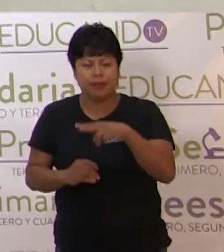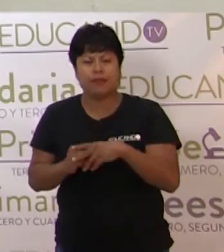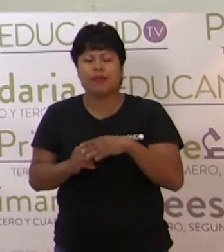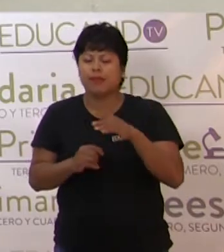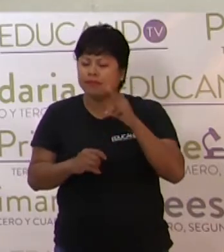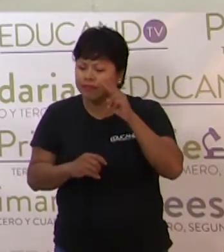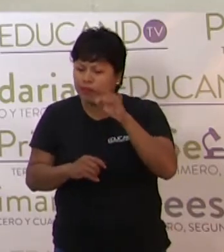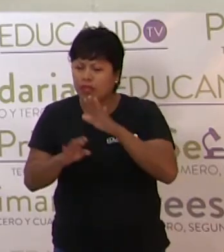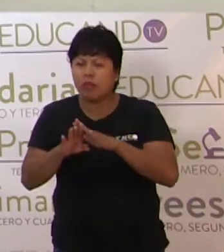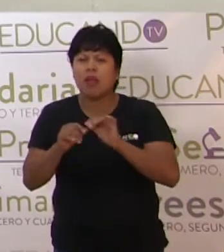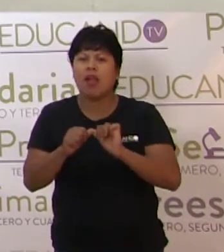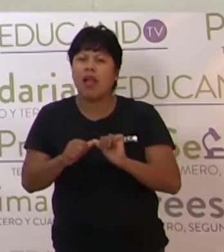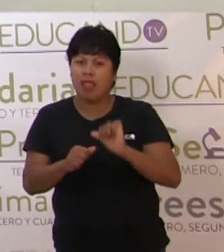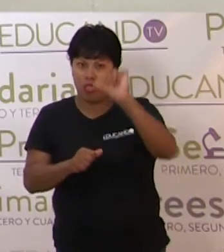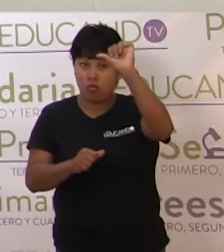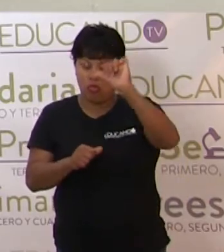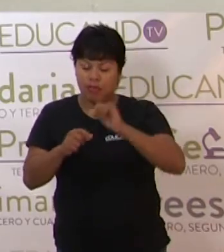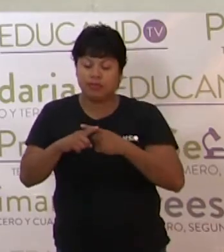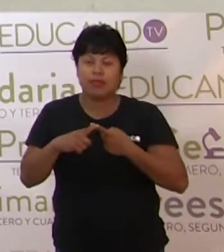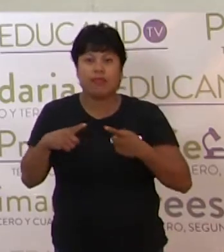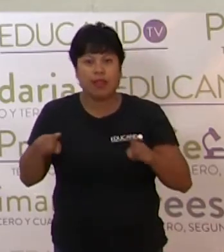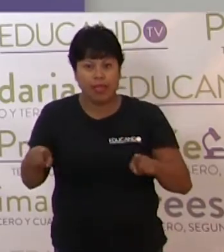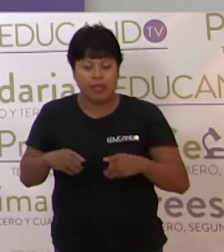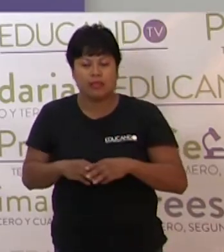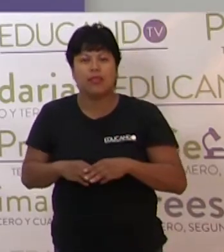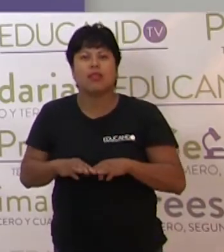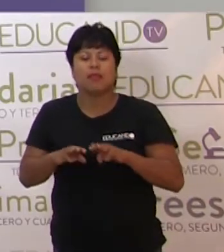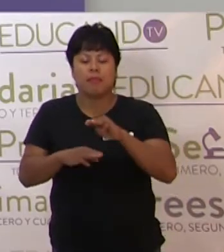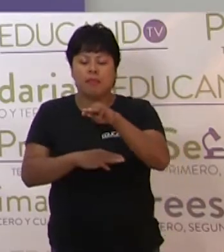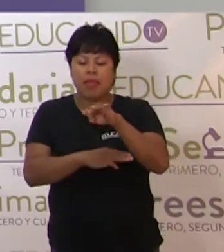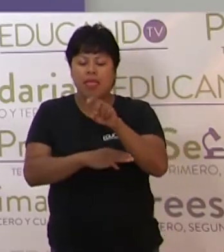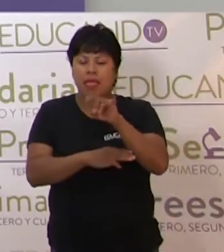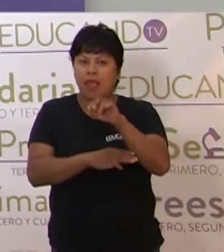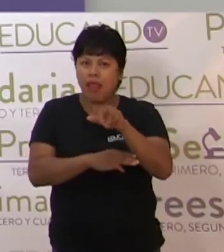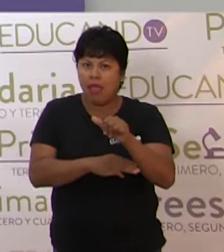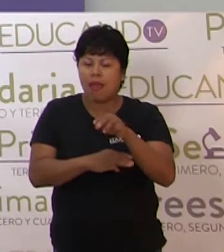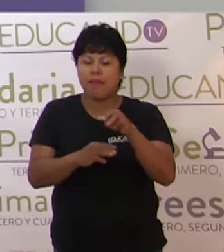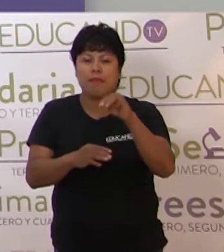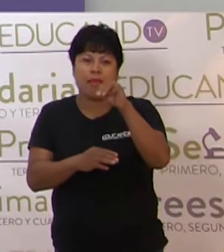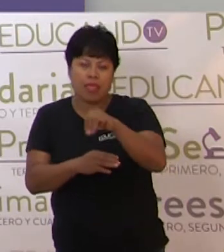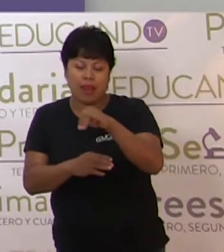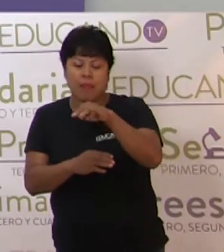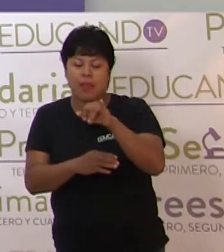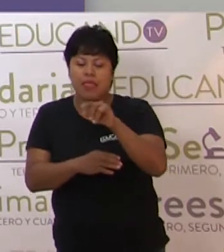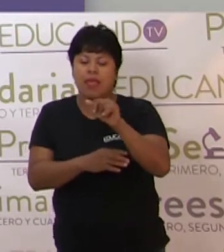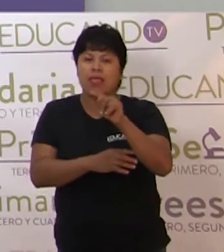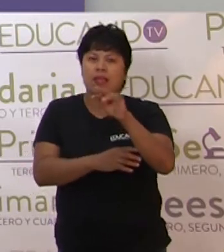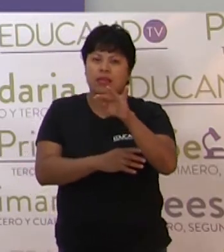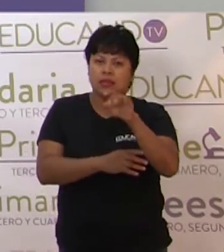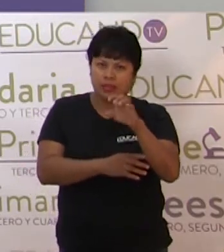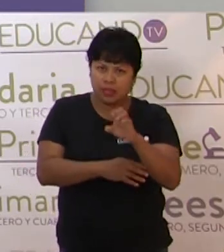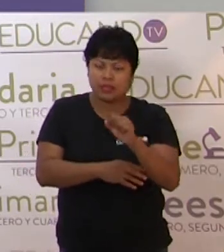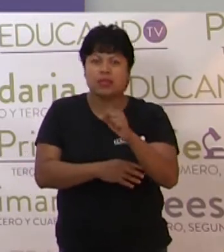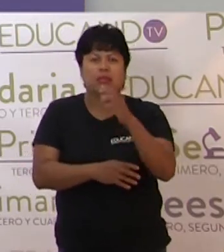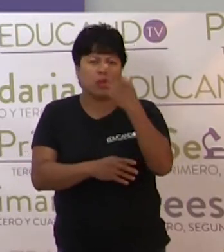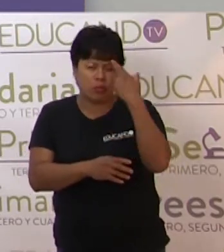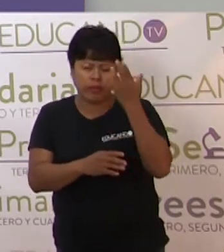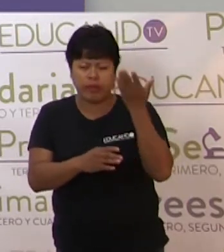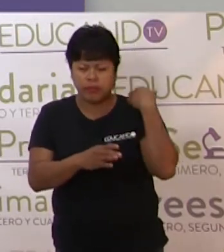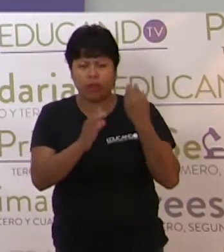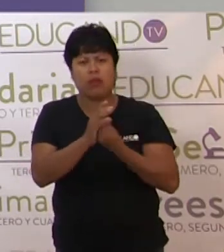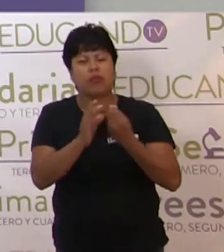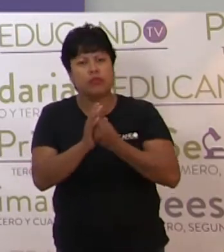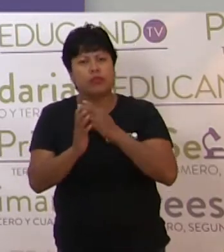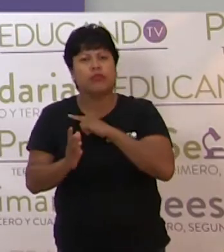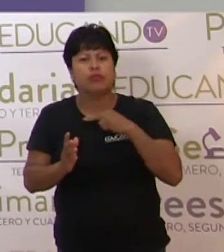analizar las alturas medianas media tristes y bisectriz es de un triángulo si recuerdan en la sesión pasada que